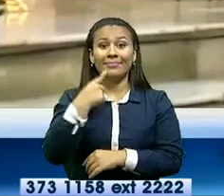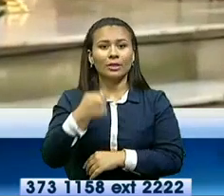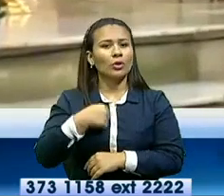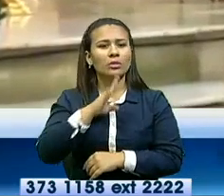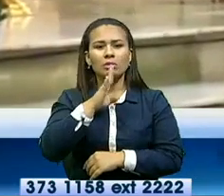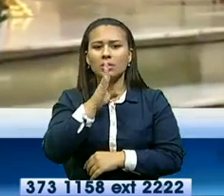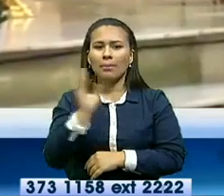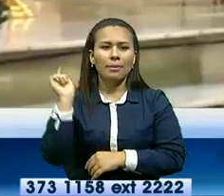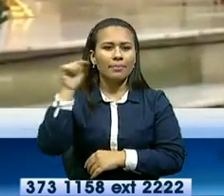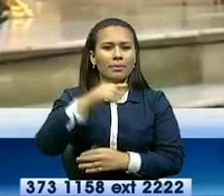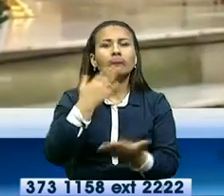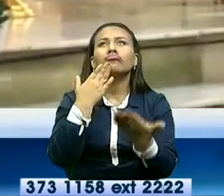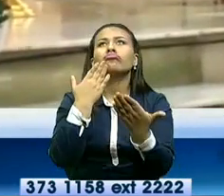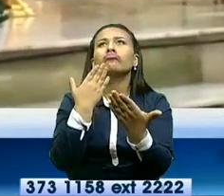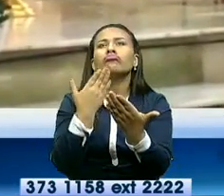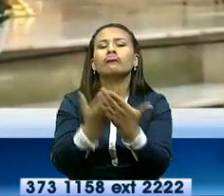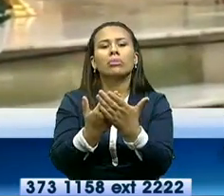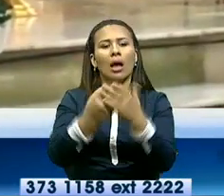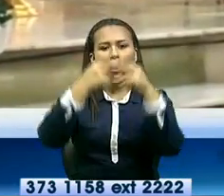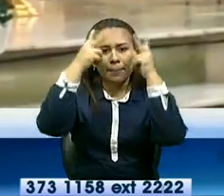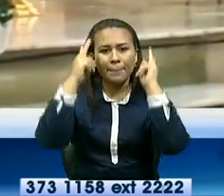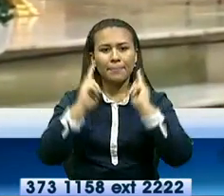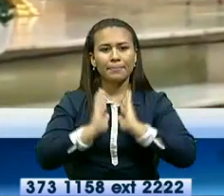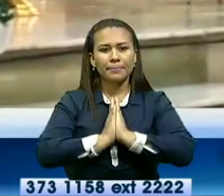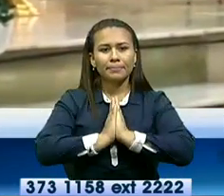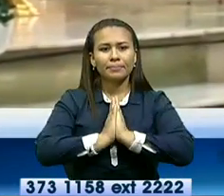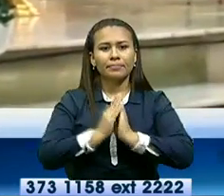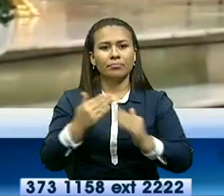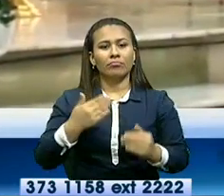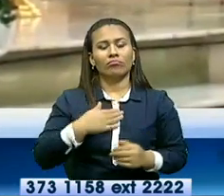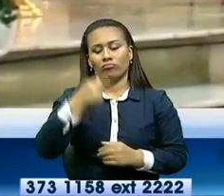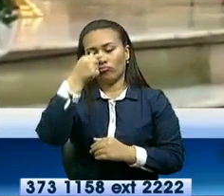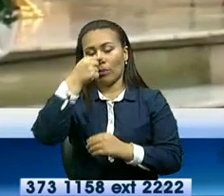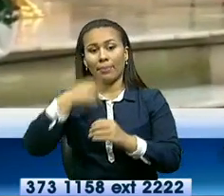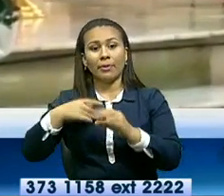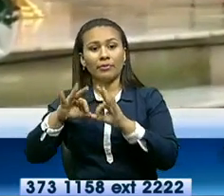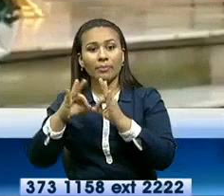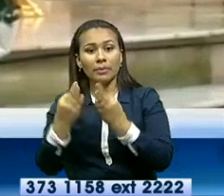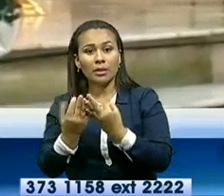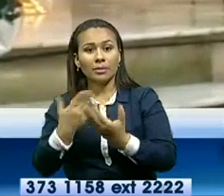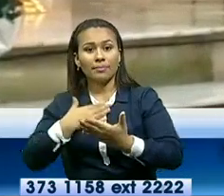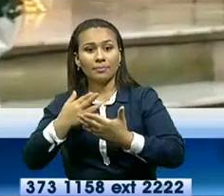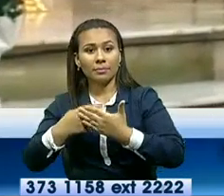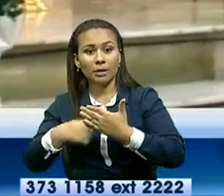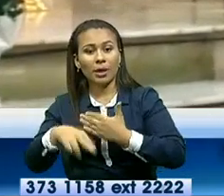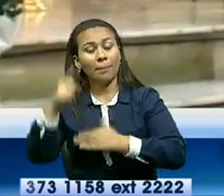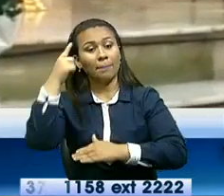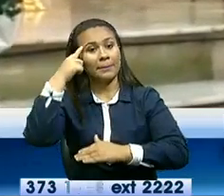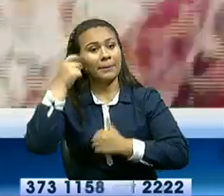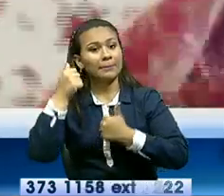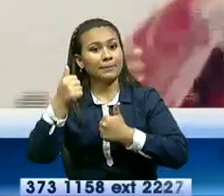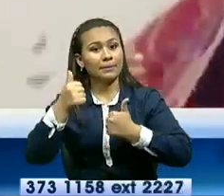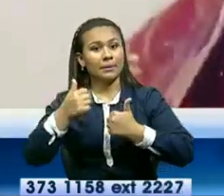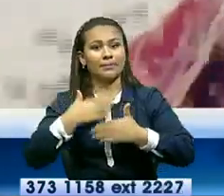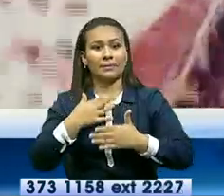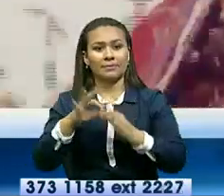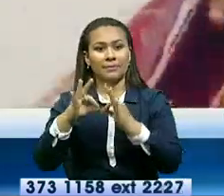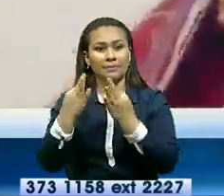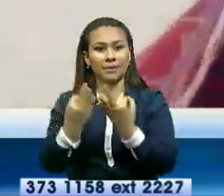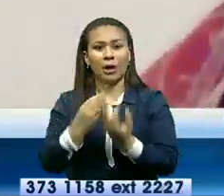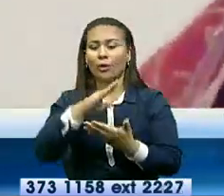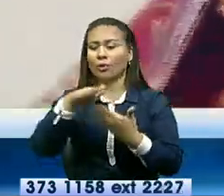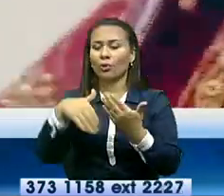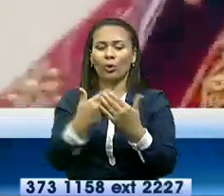ofrecerle nuestra vida, a pedir por nuestra familia, nuestros hijos, el bienestar familiar más que todo. Todos por un